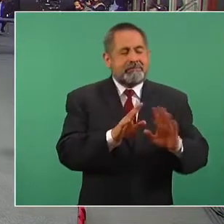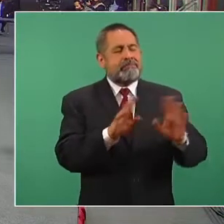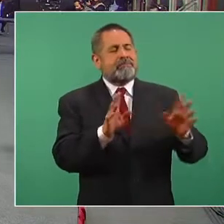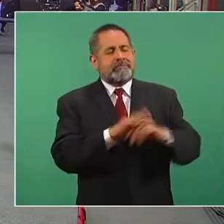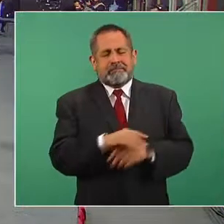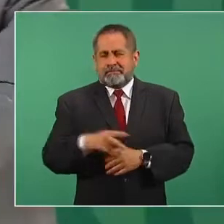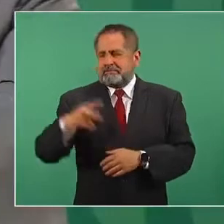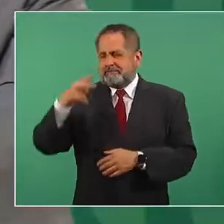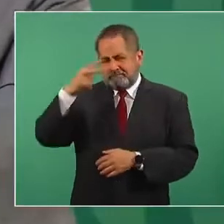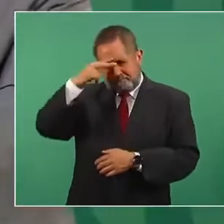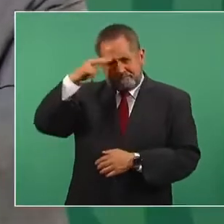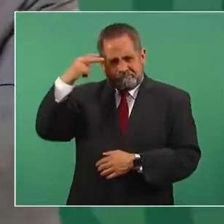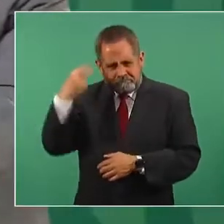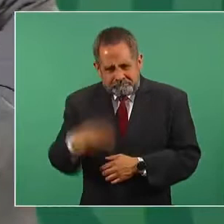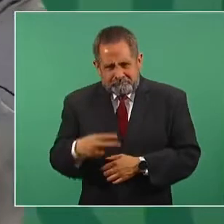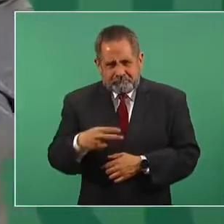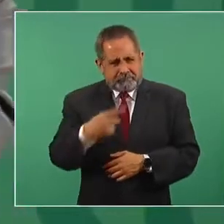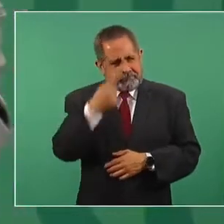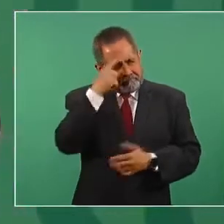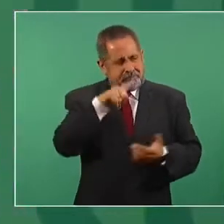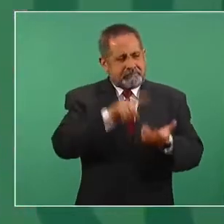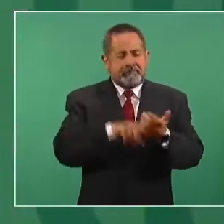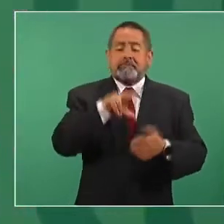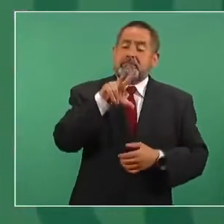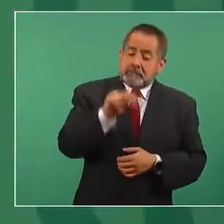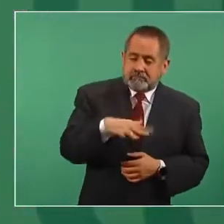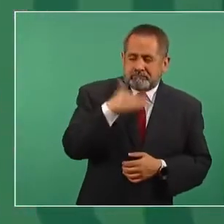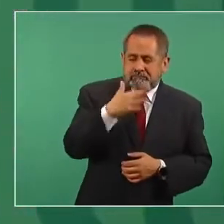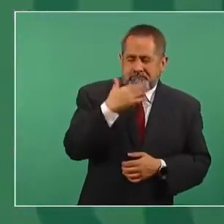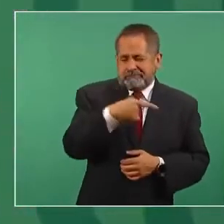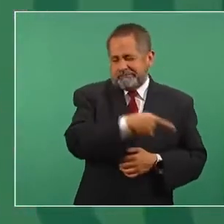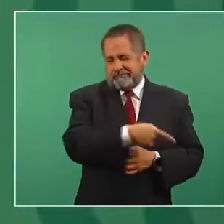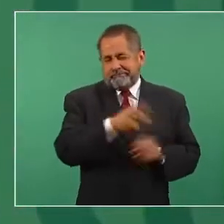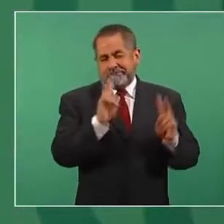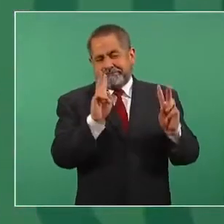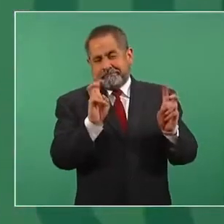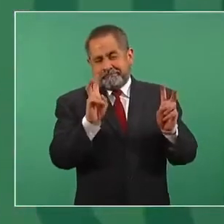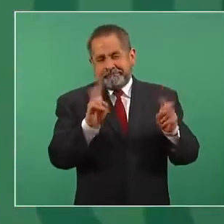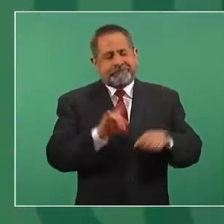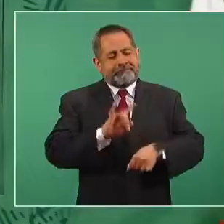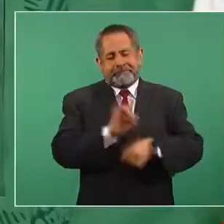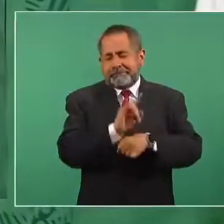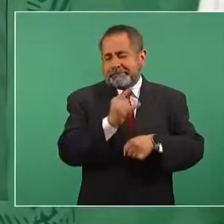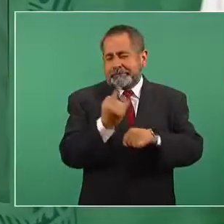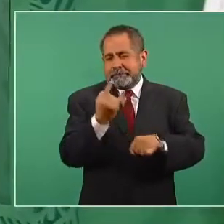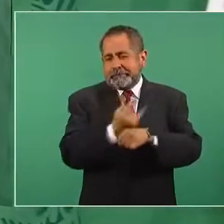Mexicanos en contra de la corrupción, toda una fachada,